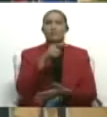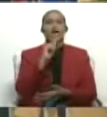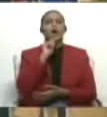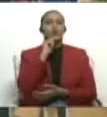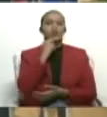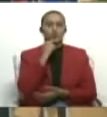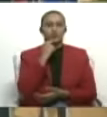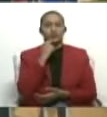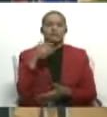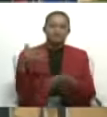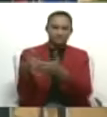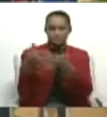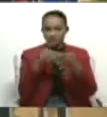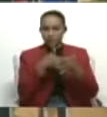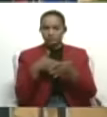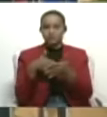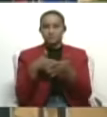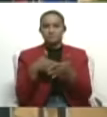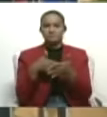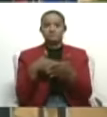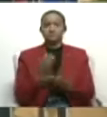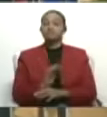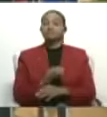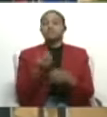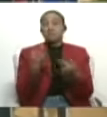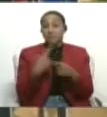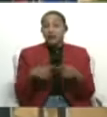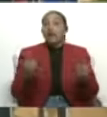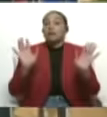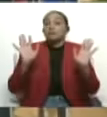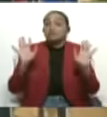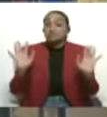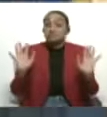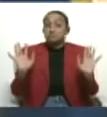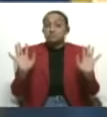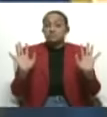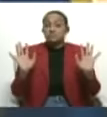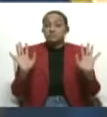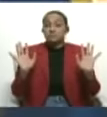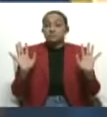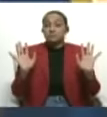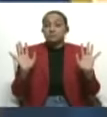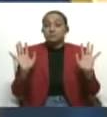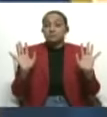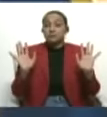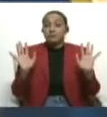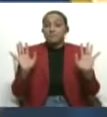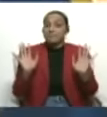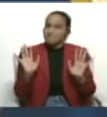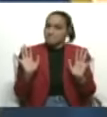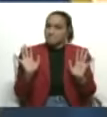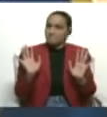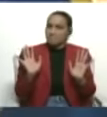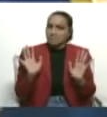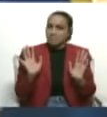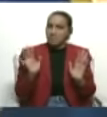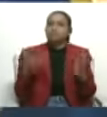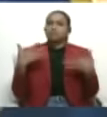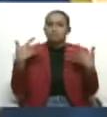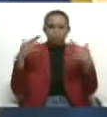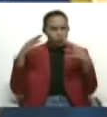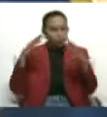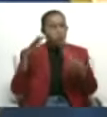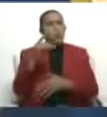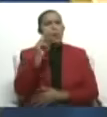de medidas coercitivas unilaterales. Sin embargo, desde ya más de 25 años, justo con la llegada